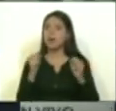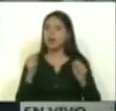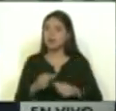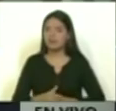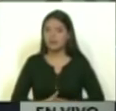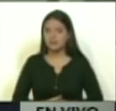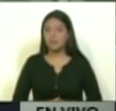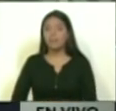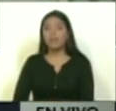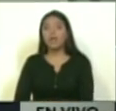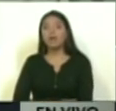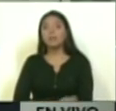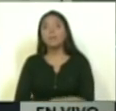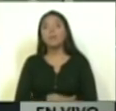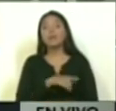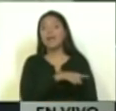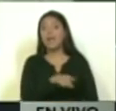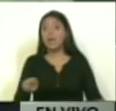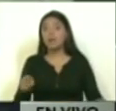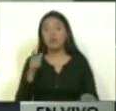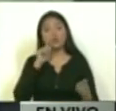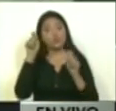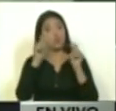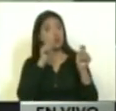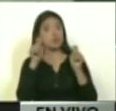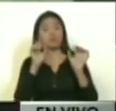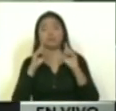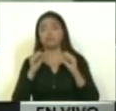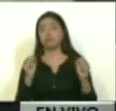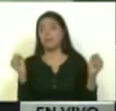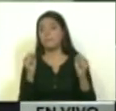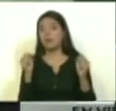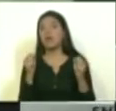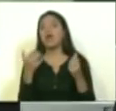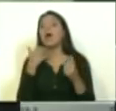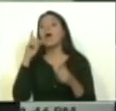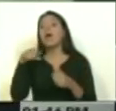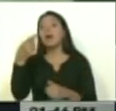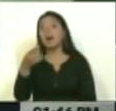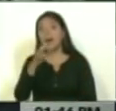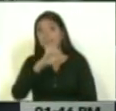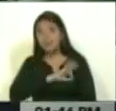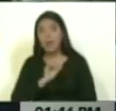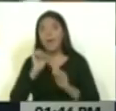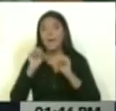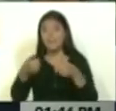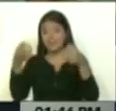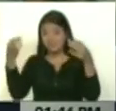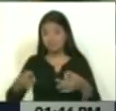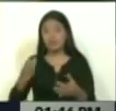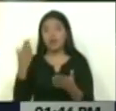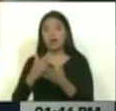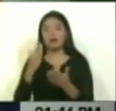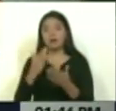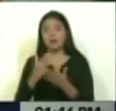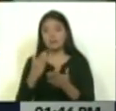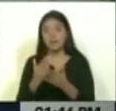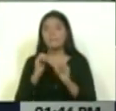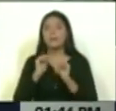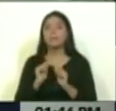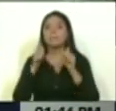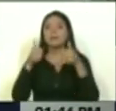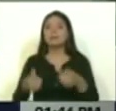un estado turístico por excelencia. Igual vamos a abrir ya a partir de enero, que es cuando comienzan realmente las clases, vamos a abrir